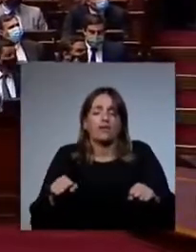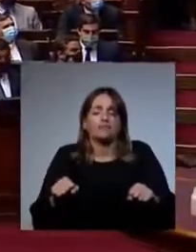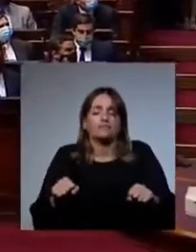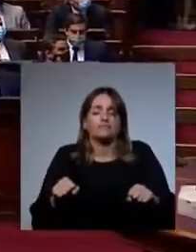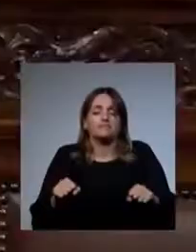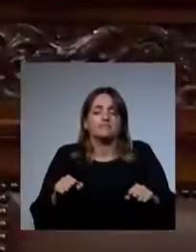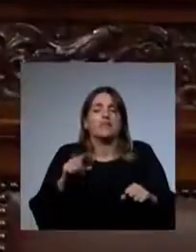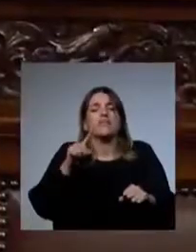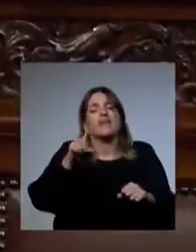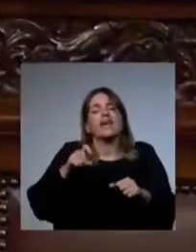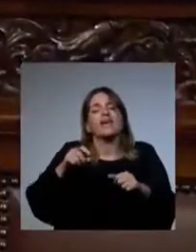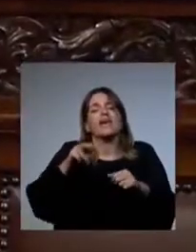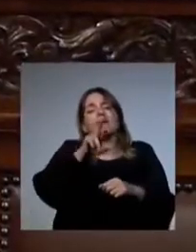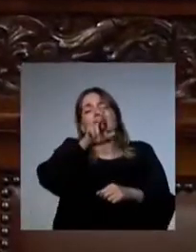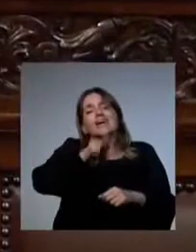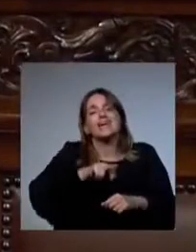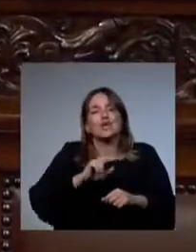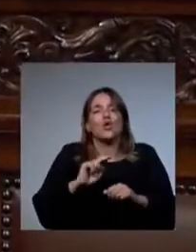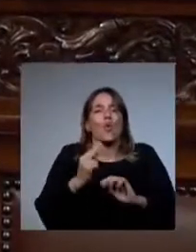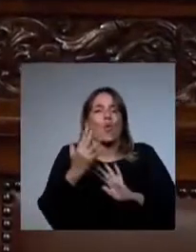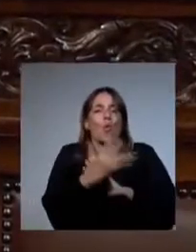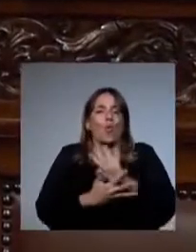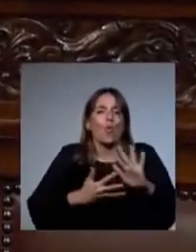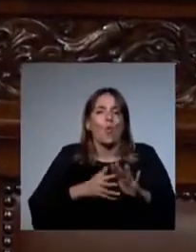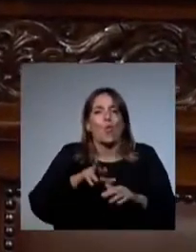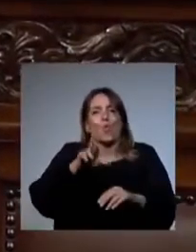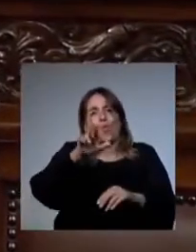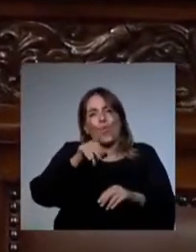de la hidrovía del río Uruguay.